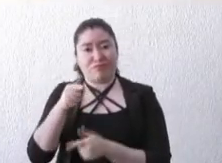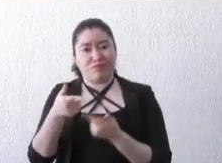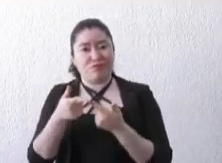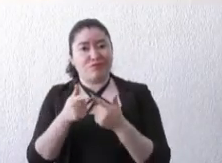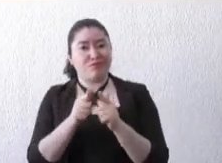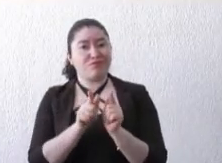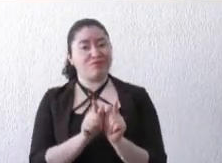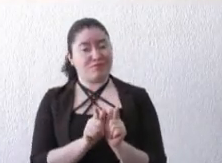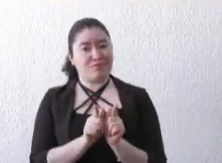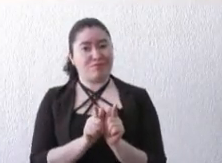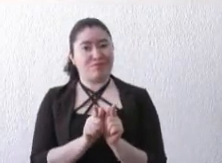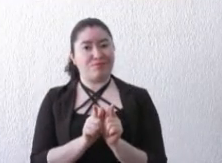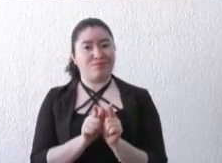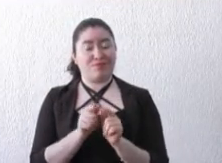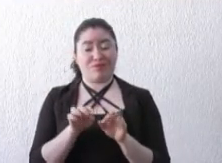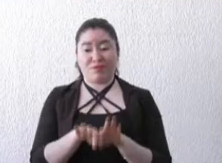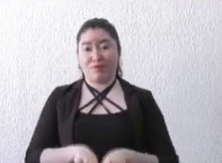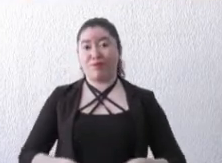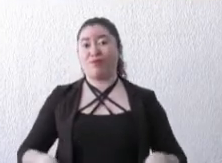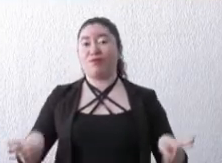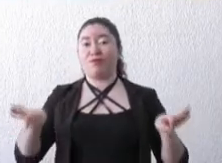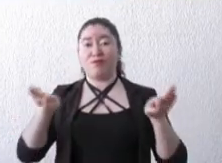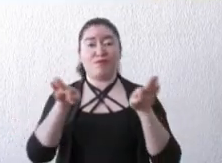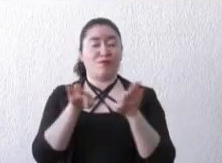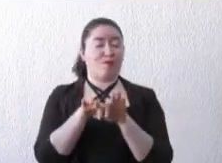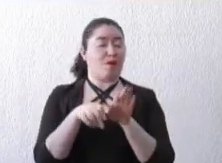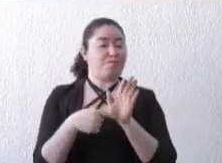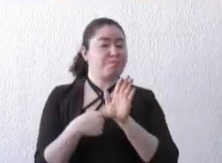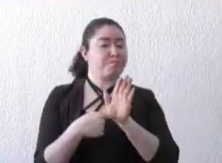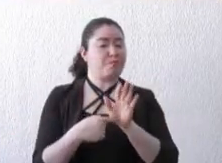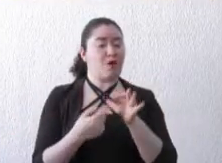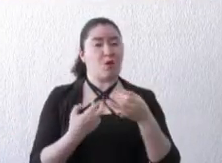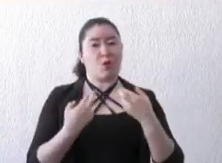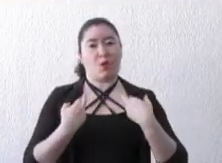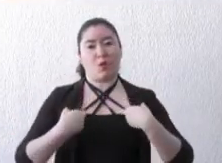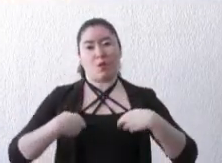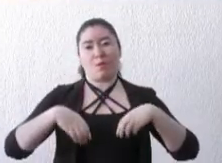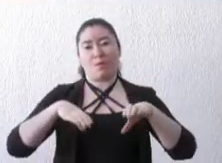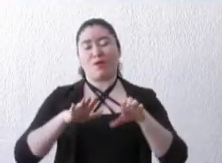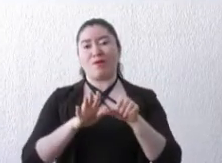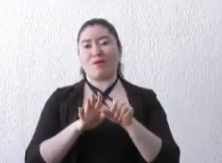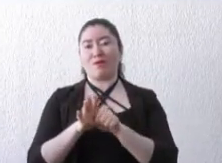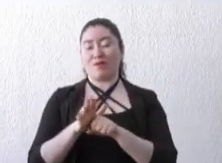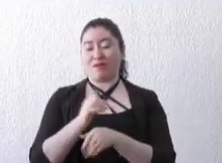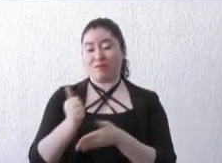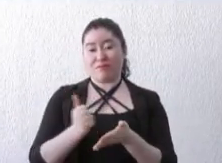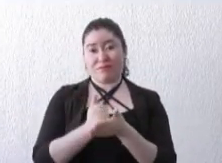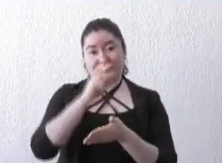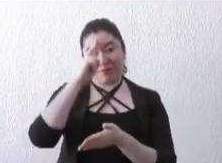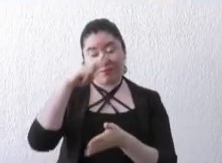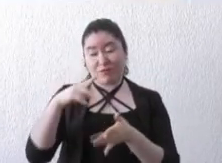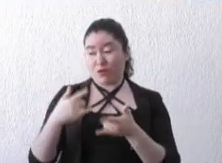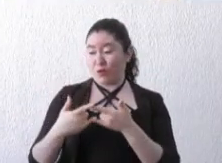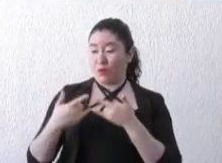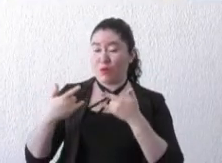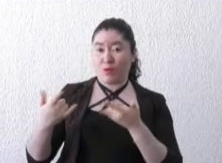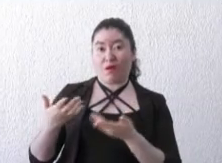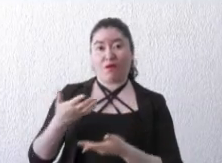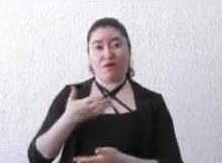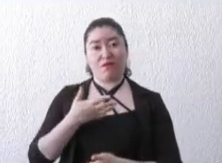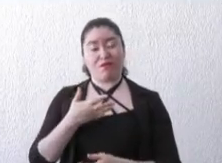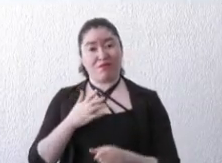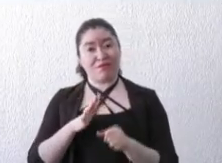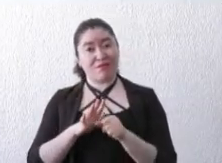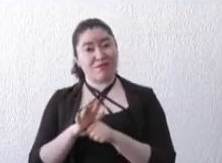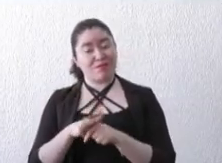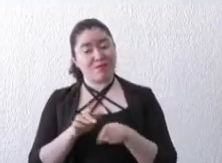agrupaciones más importantes y representativas de la historia de la Ciudad de México. La